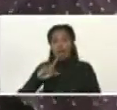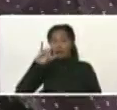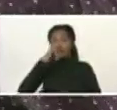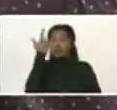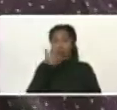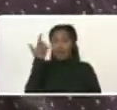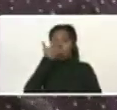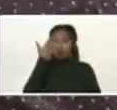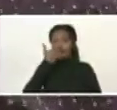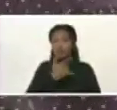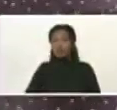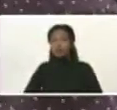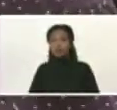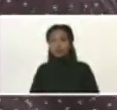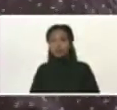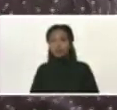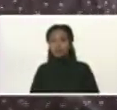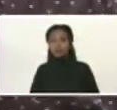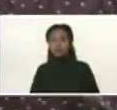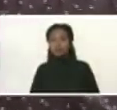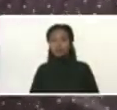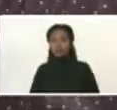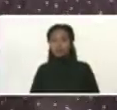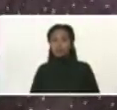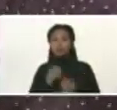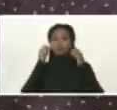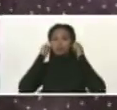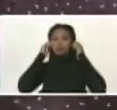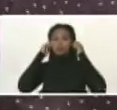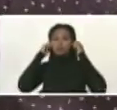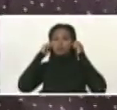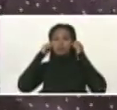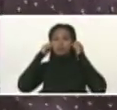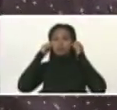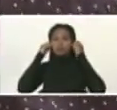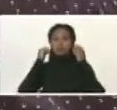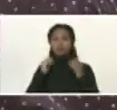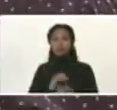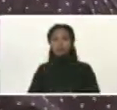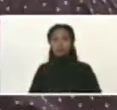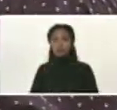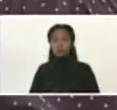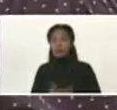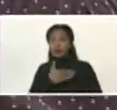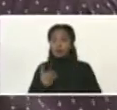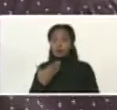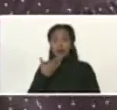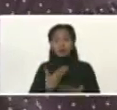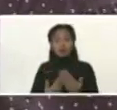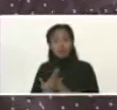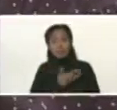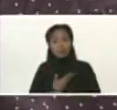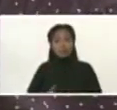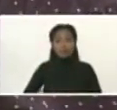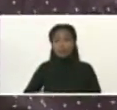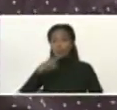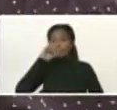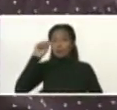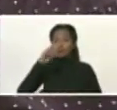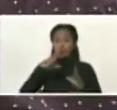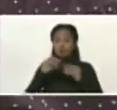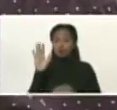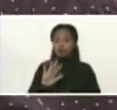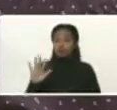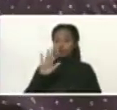Nous remercions le président Maduro et le Venezuela. Queremos agradecer al presidente Maduro y a